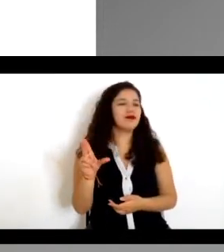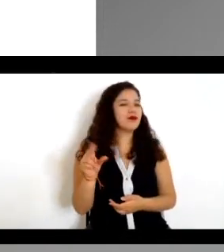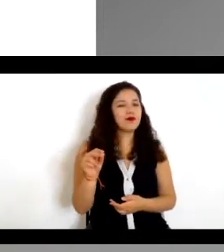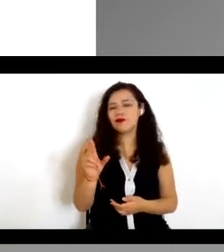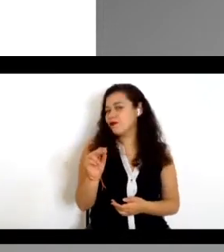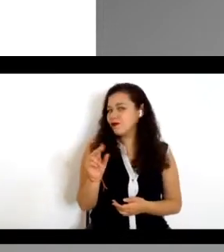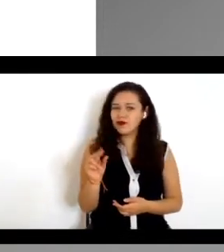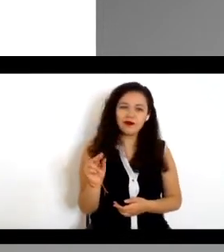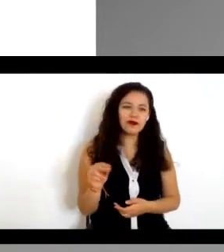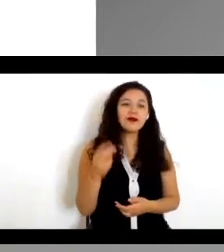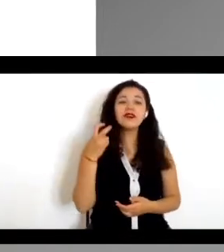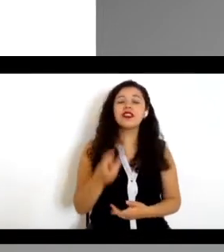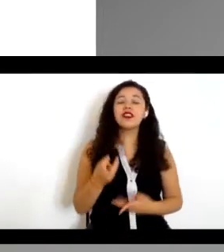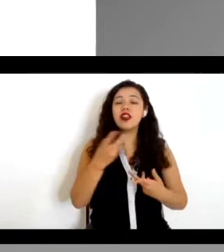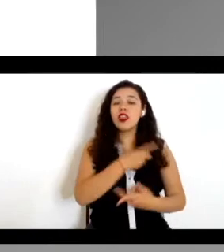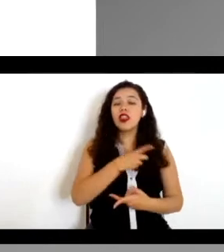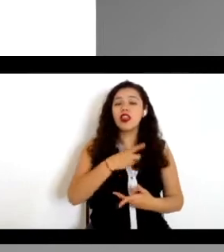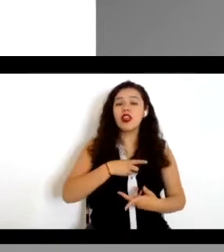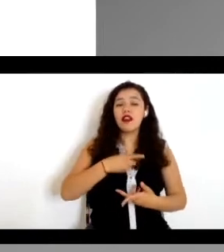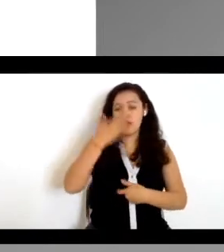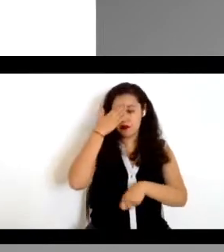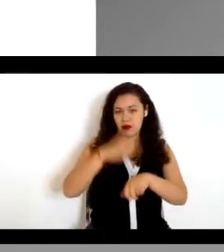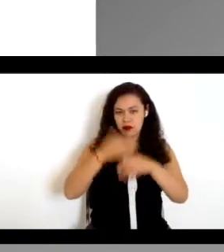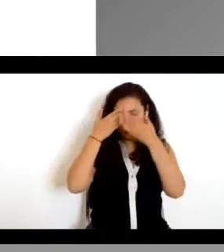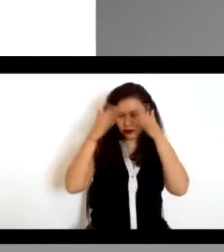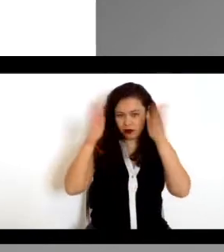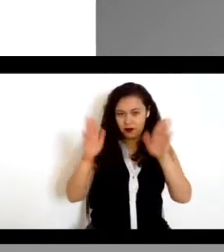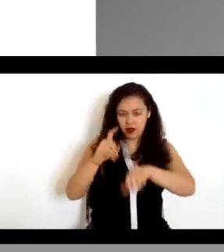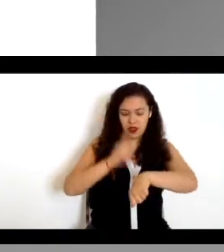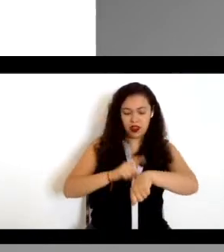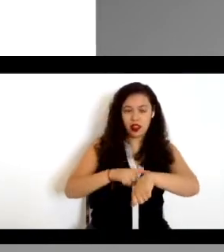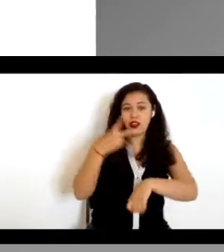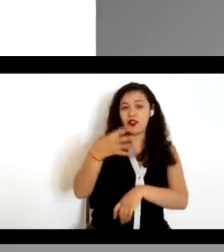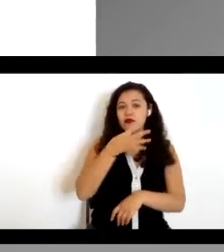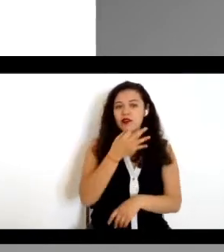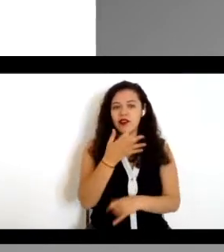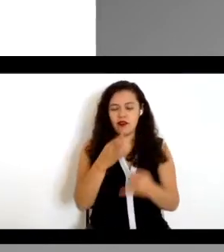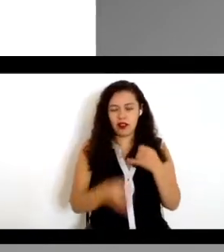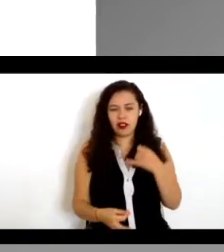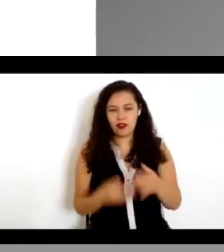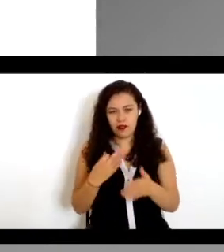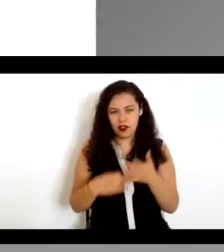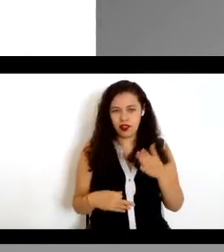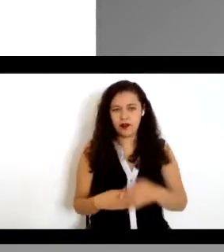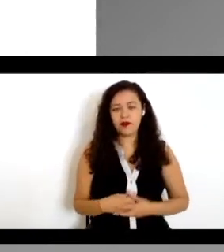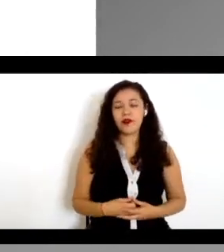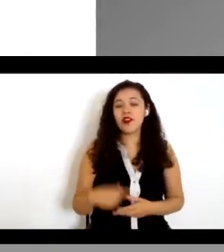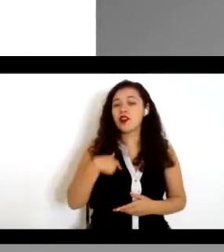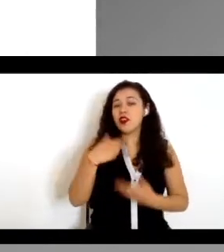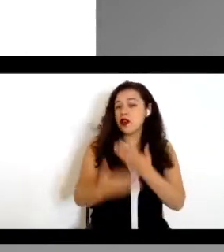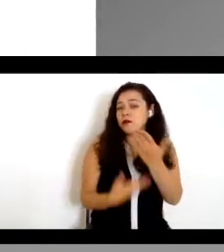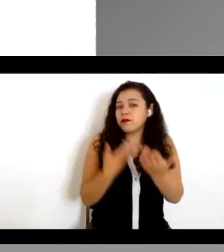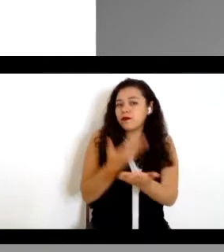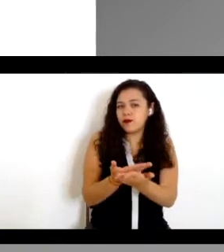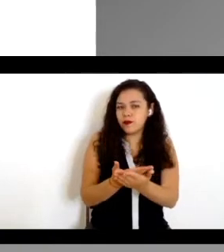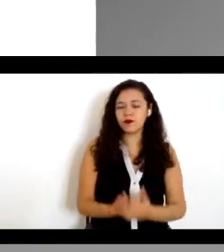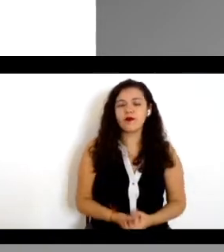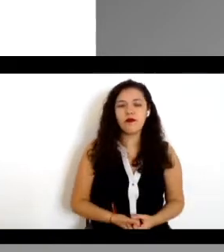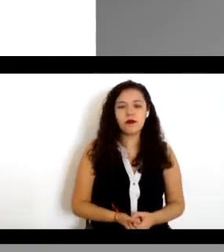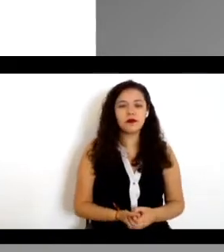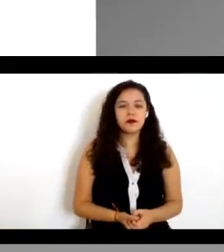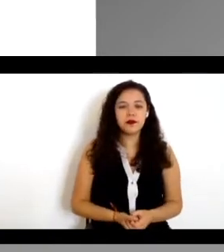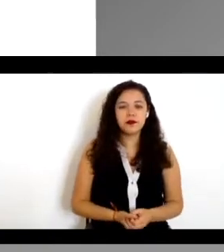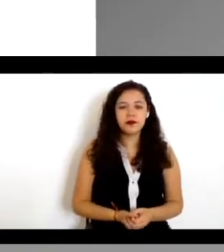quedar más que claro. Deja ver, me quedan 2 minutos. Entonces, eso es lo que quiero proponer en este